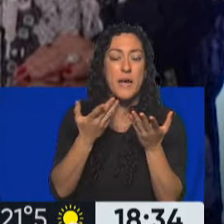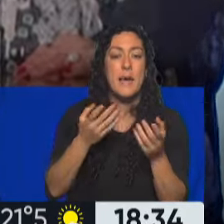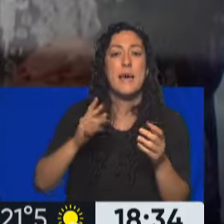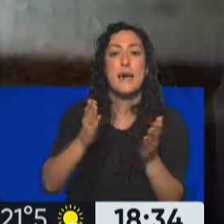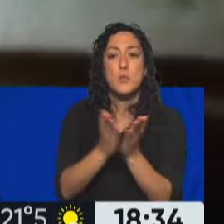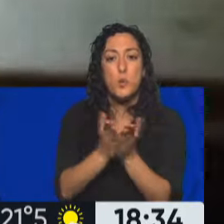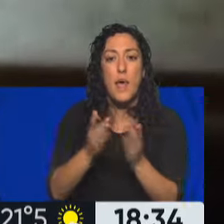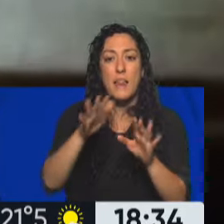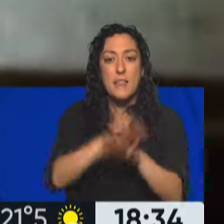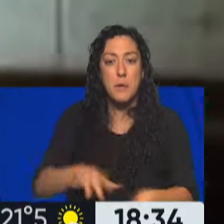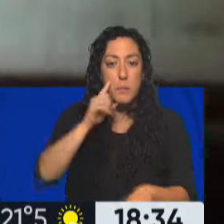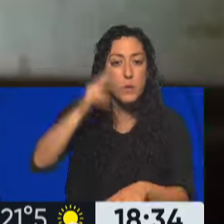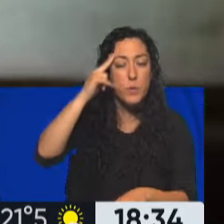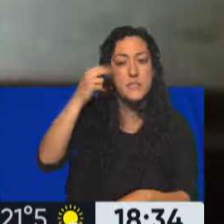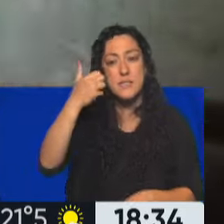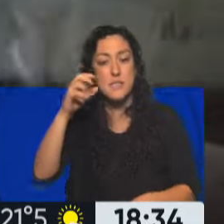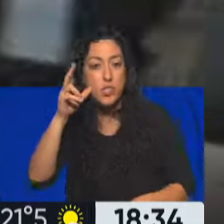en 1968.